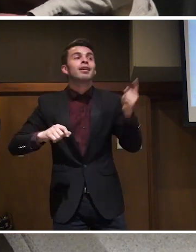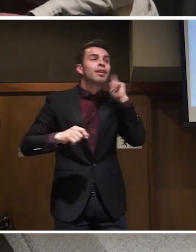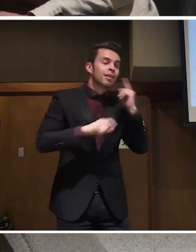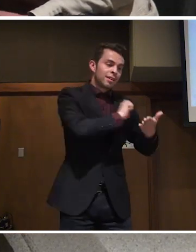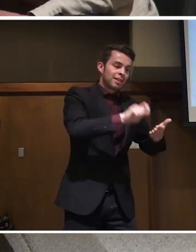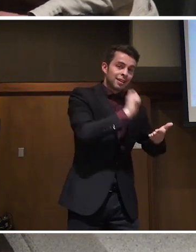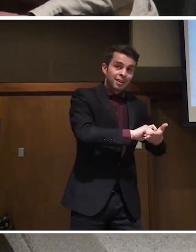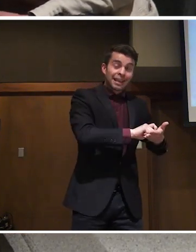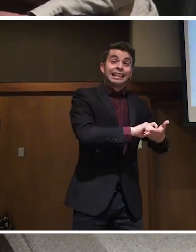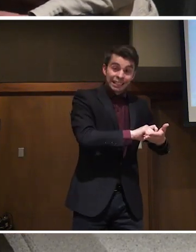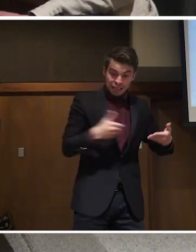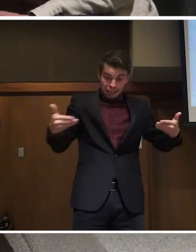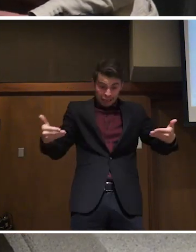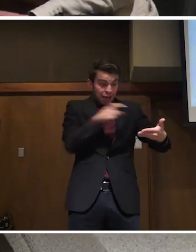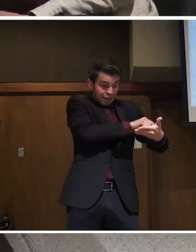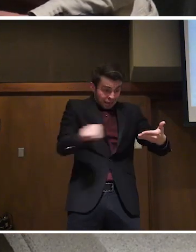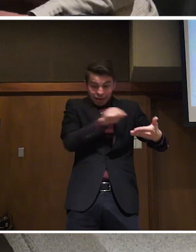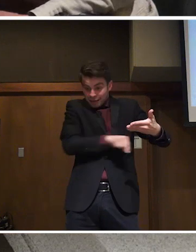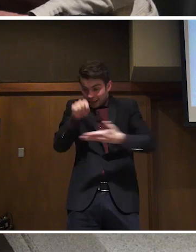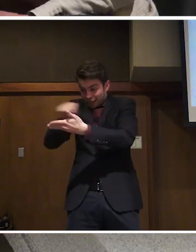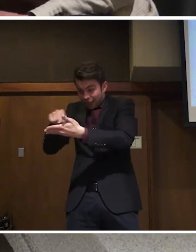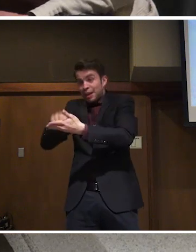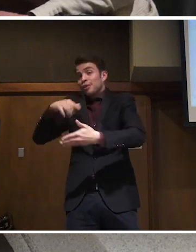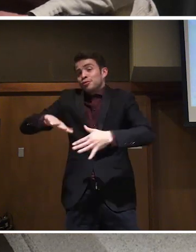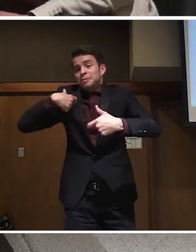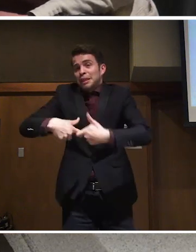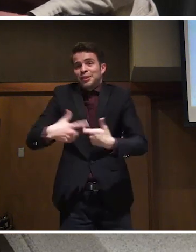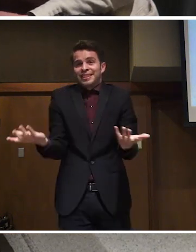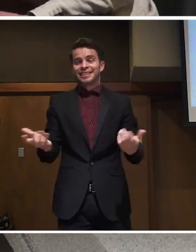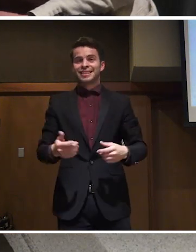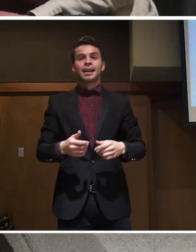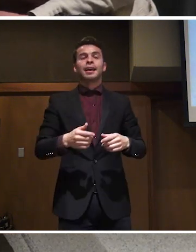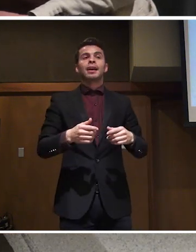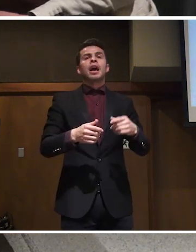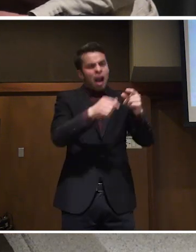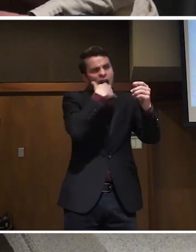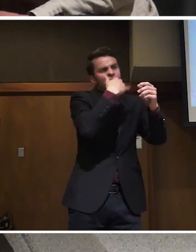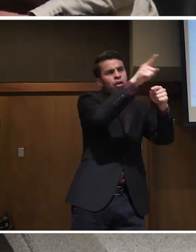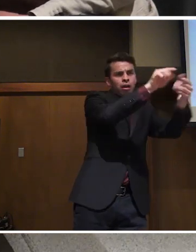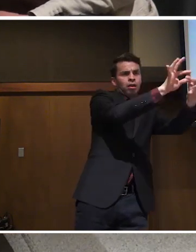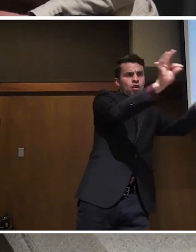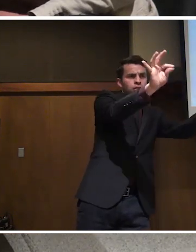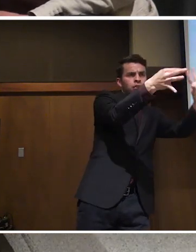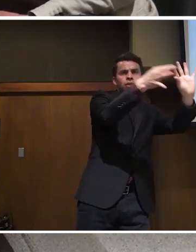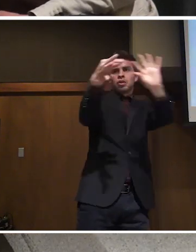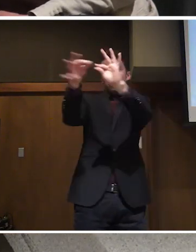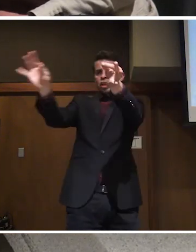una continuidad de manuales, pero que no tienen sino 3 o 4 cosas. Las oraciones,